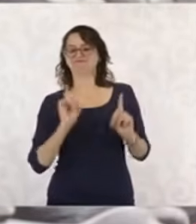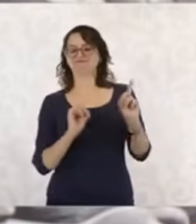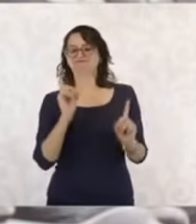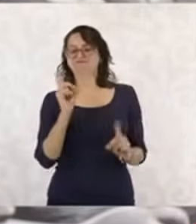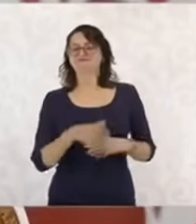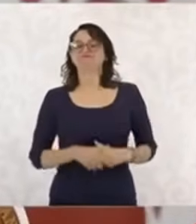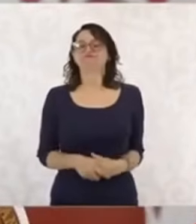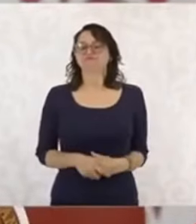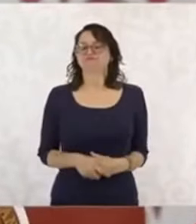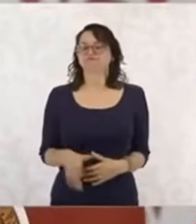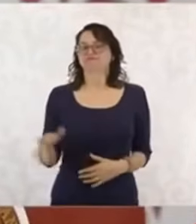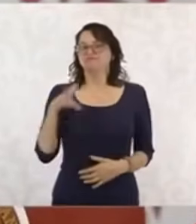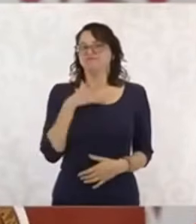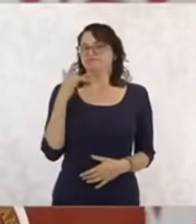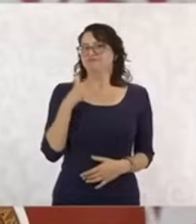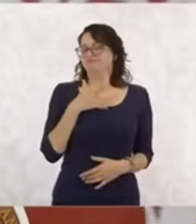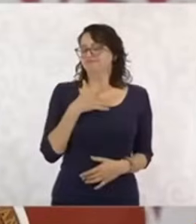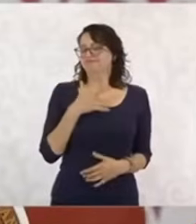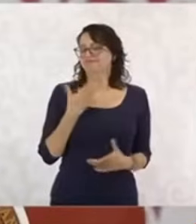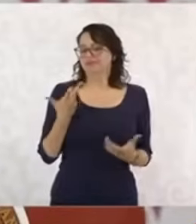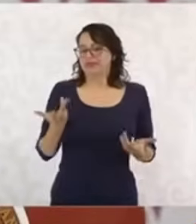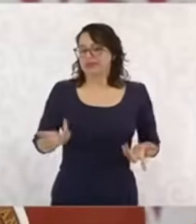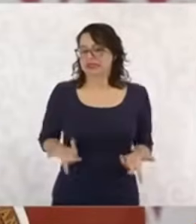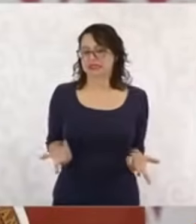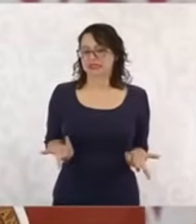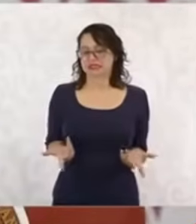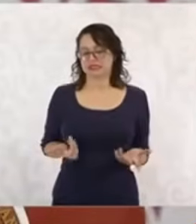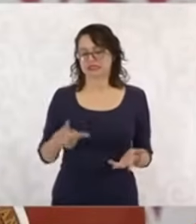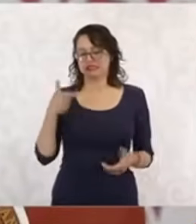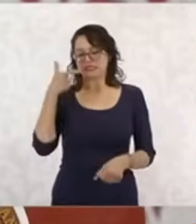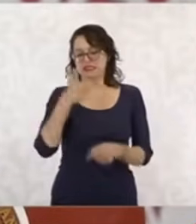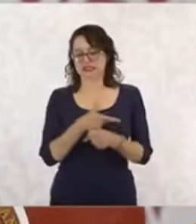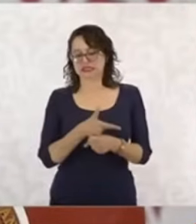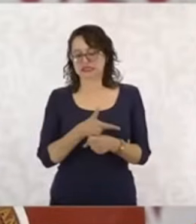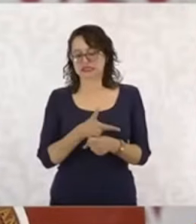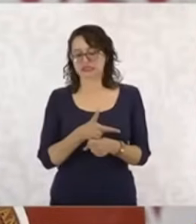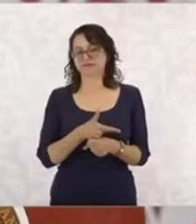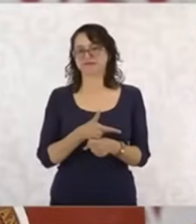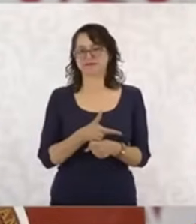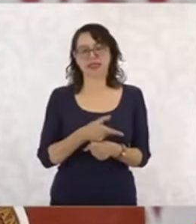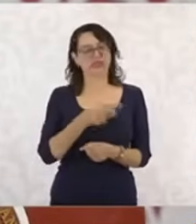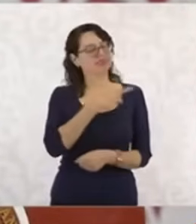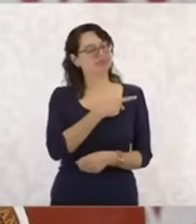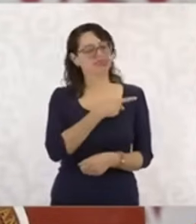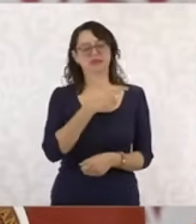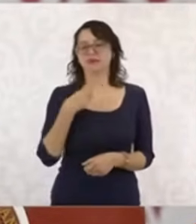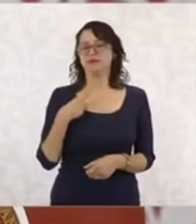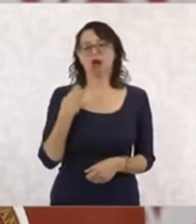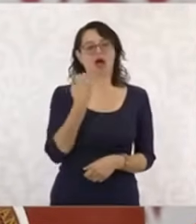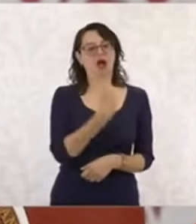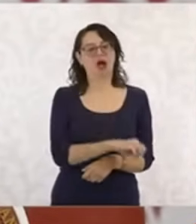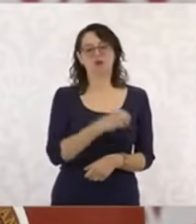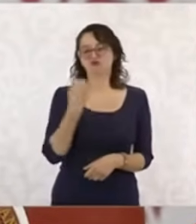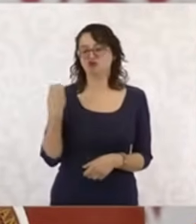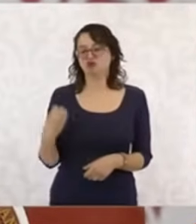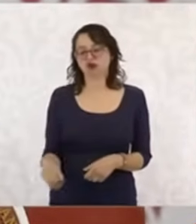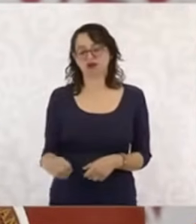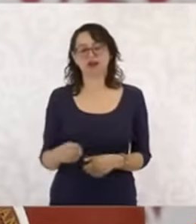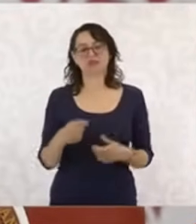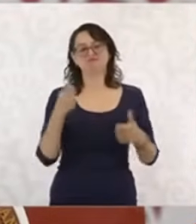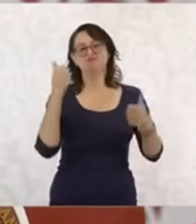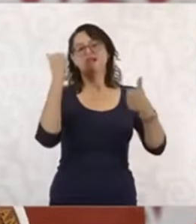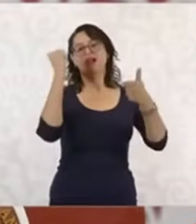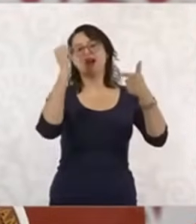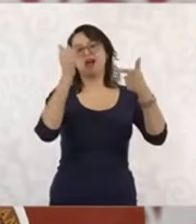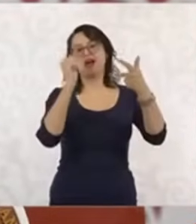¿A qué nos obligó el haber encontrado estas inconsistencias? A lo que nos obligó es hacer una revisión puntual de